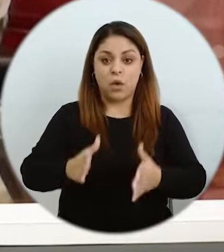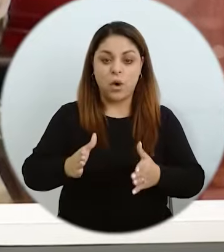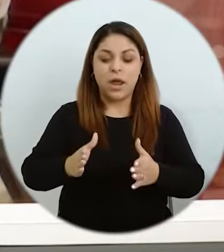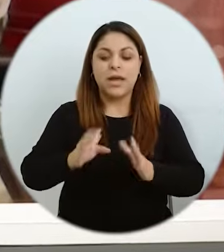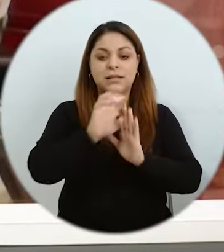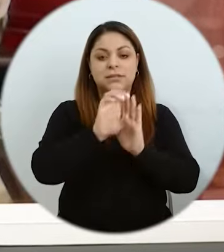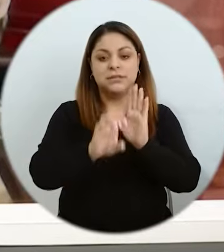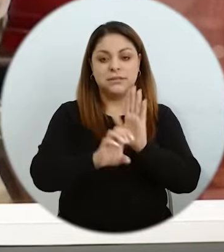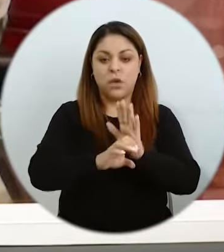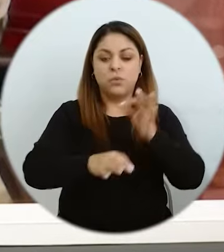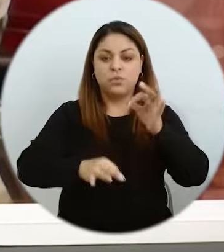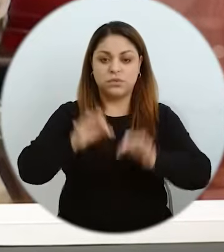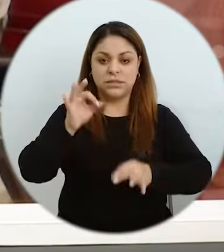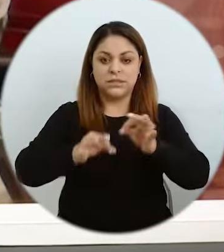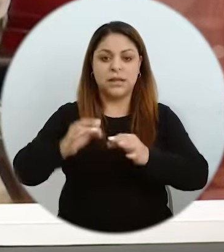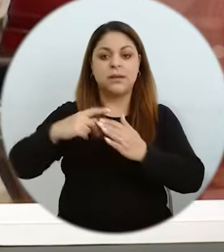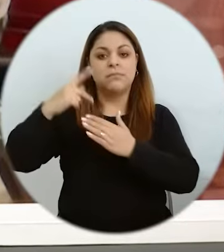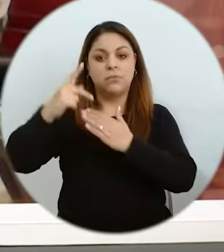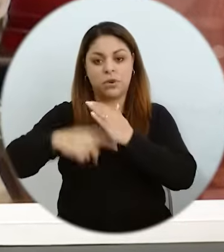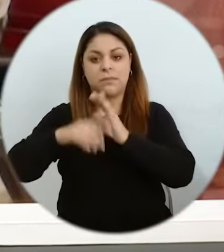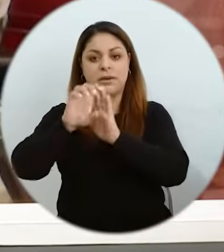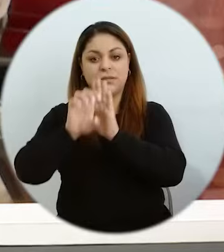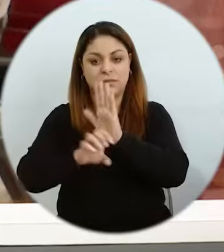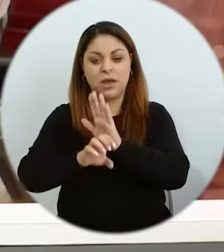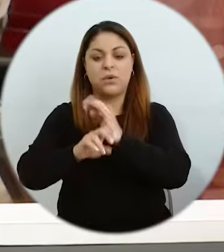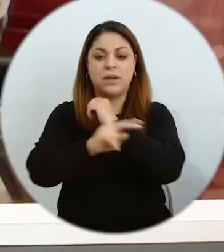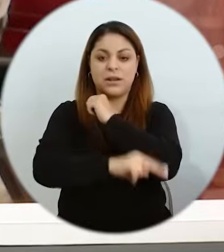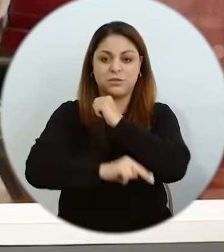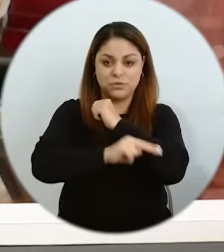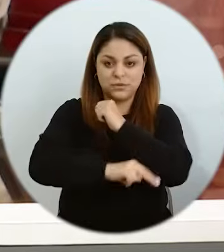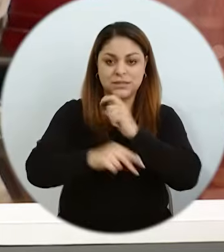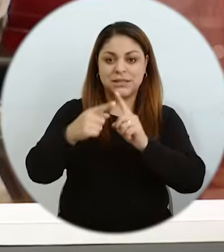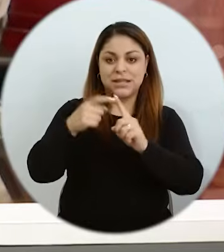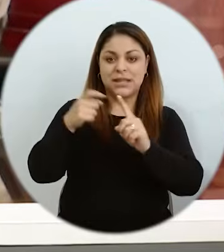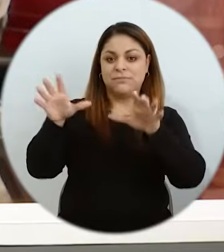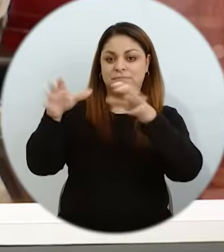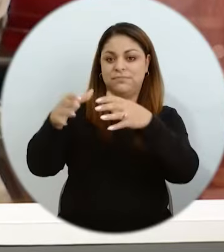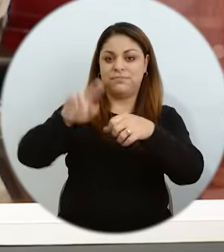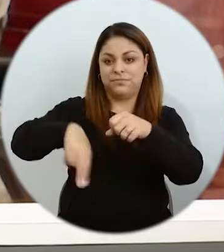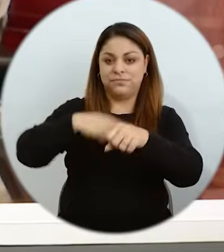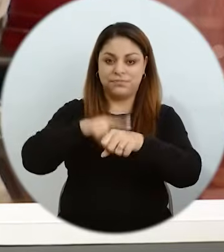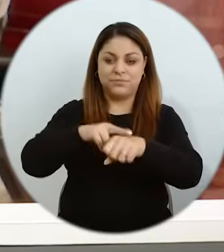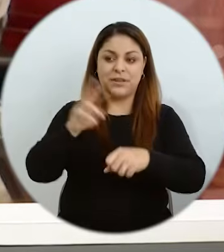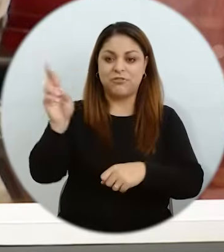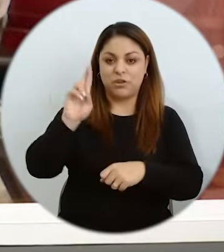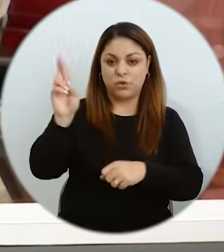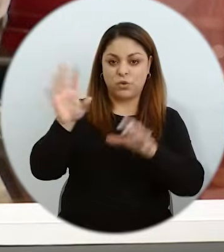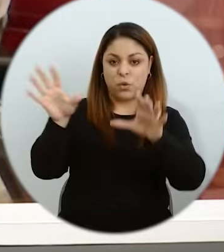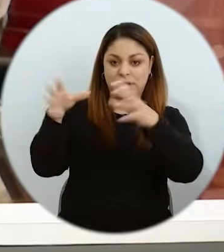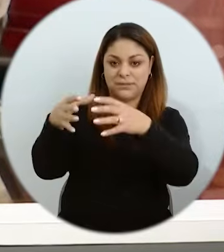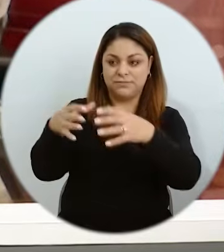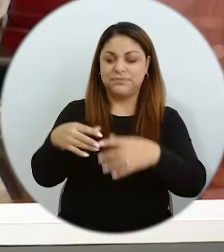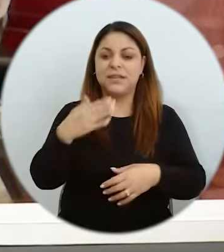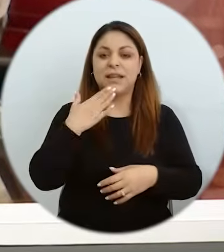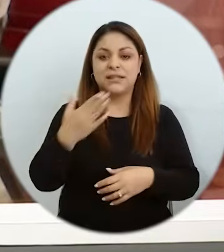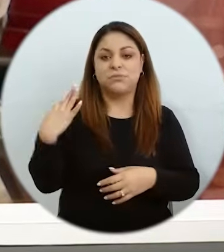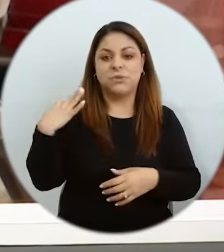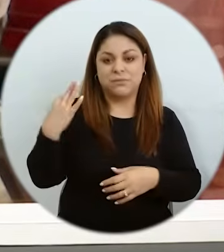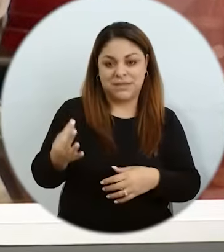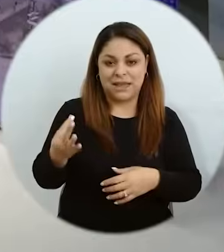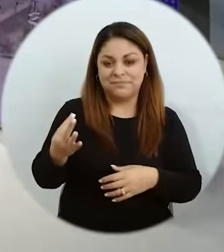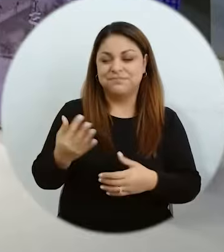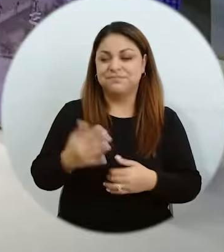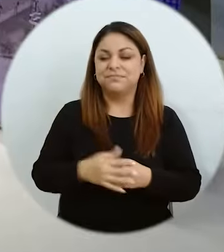Estado de la Justicia del programa Estado de la Nación del Consejo Nacional de Rectores. Gracias, Evelyn, por estar una vez más con nosotros. Gracias por la